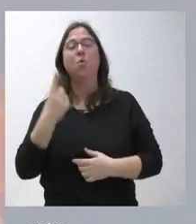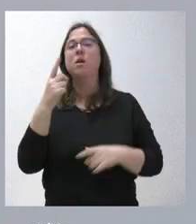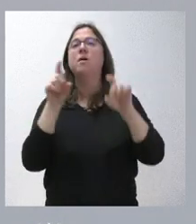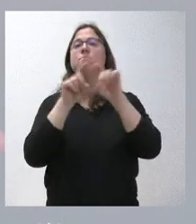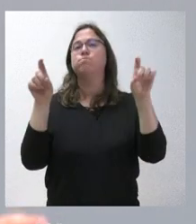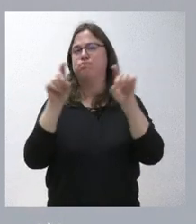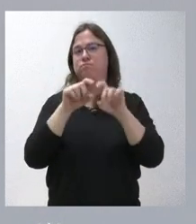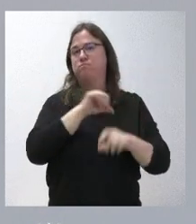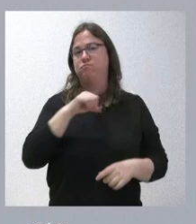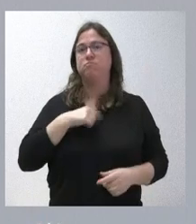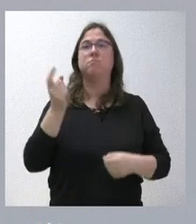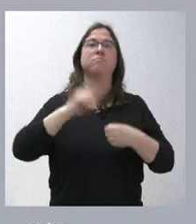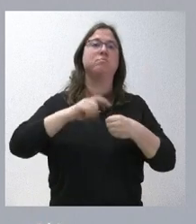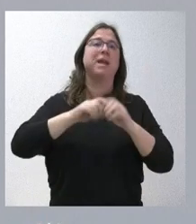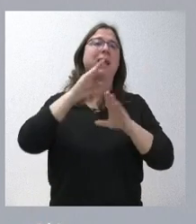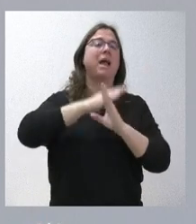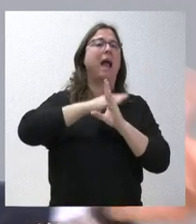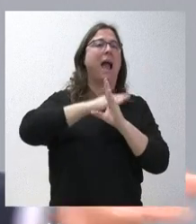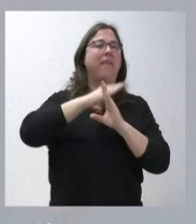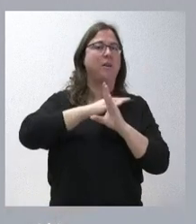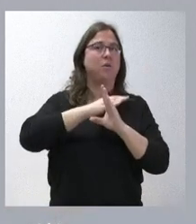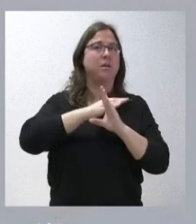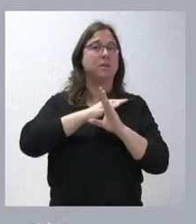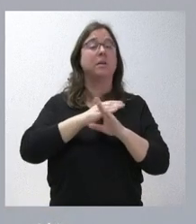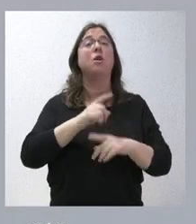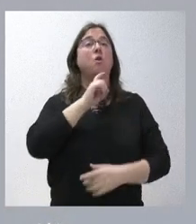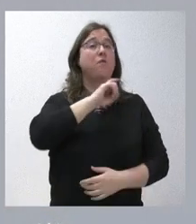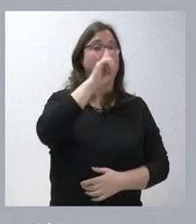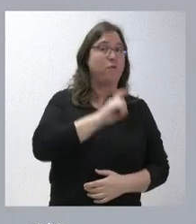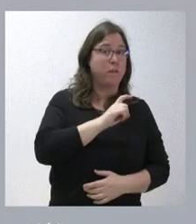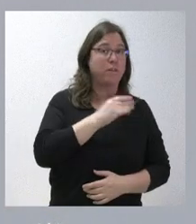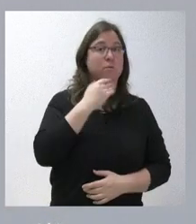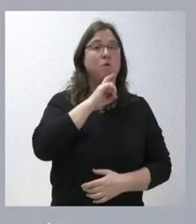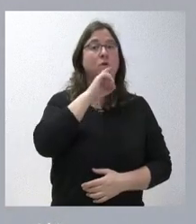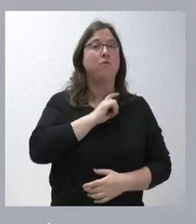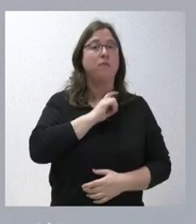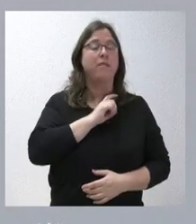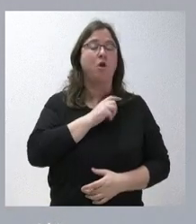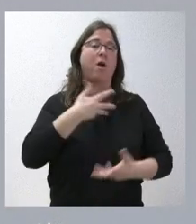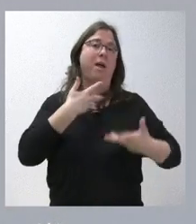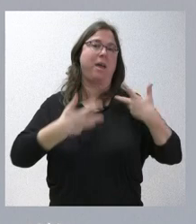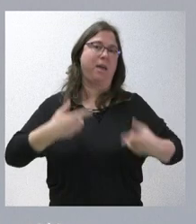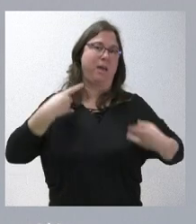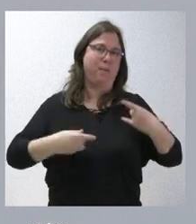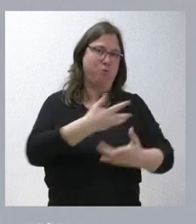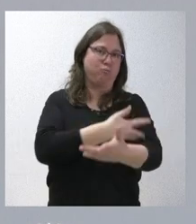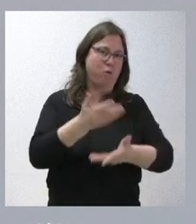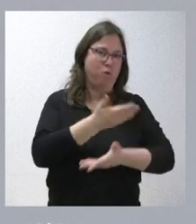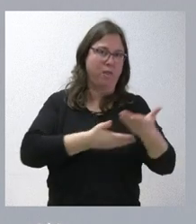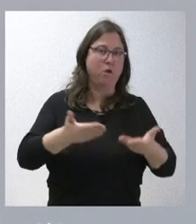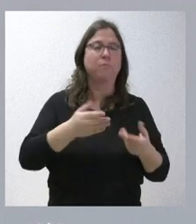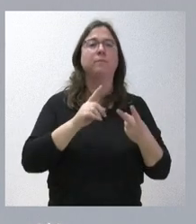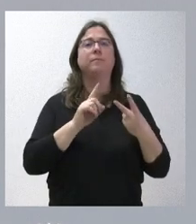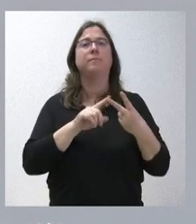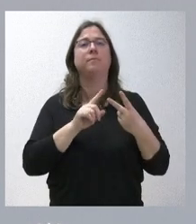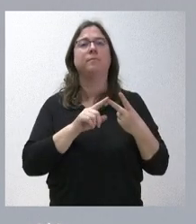todos conforman esta categoría entes institucionales entre las fundaciones está la fundación de hemoterapia y hemodonación entre